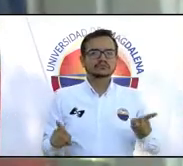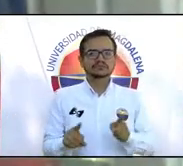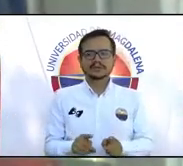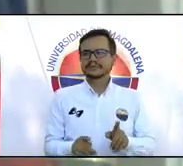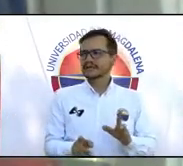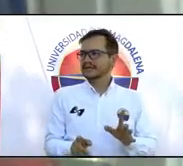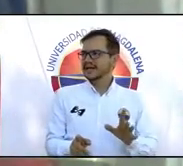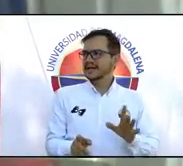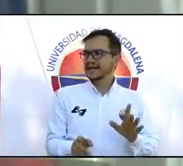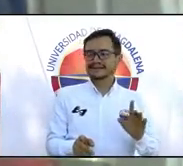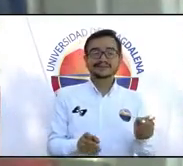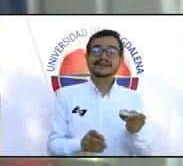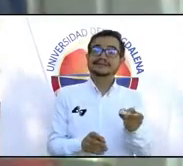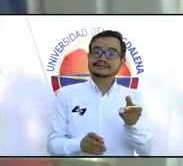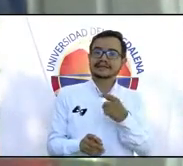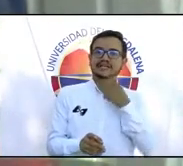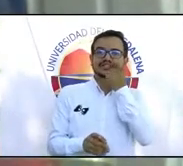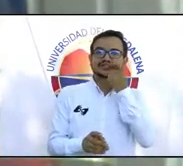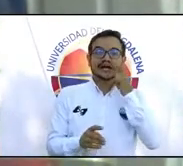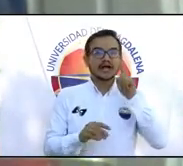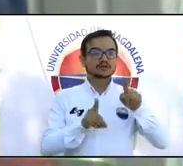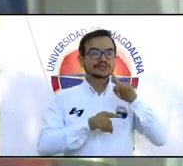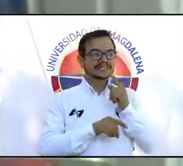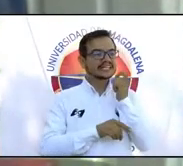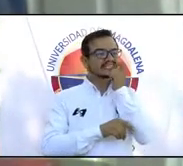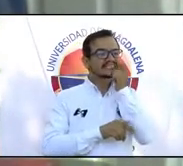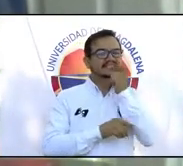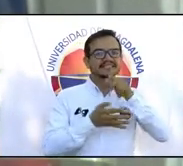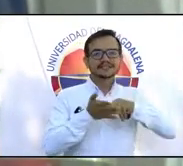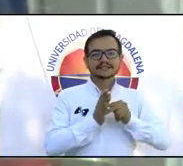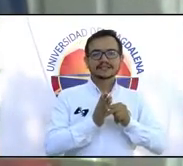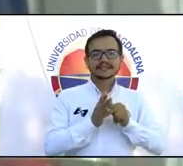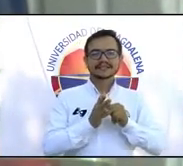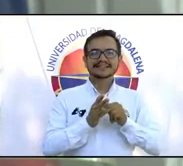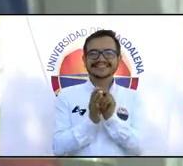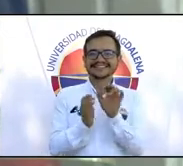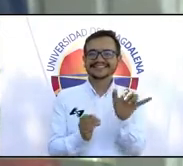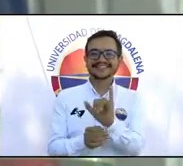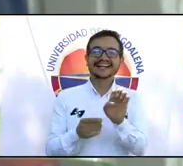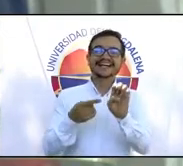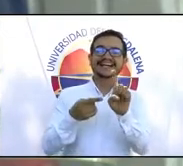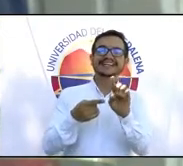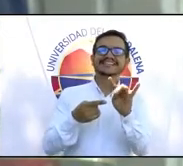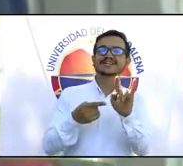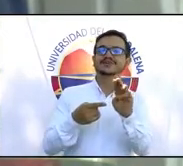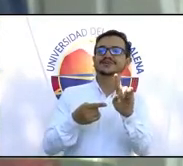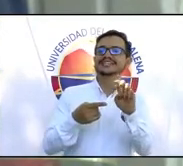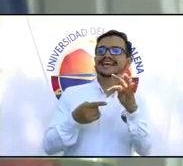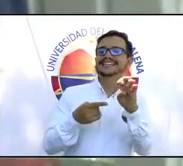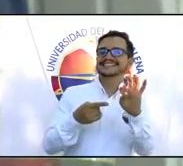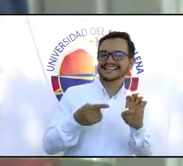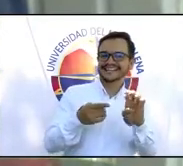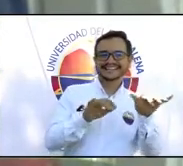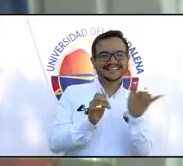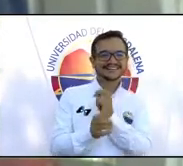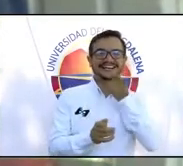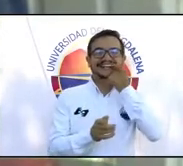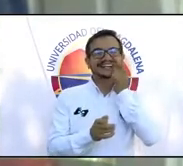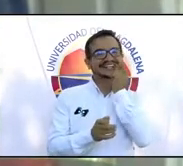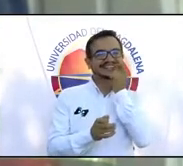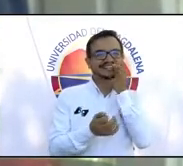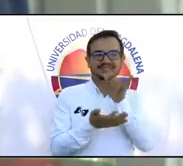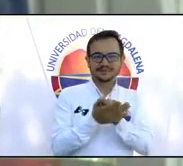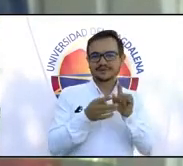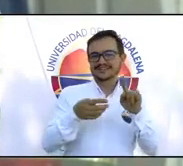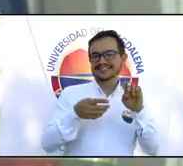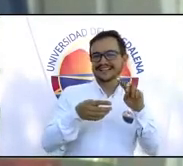de odontólogos, ¿no? Que cuando estudias odontología eres un estudiante. A nuestros estudiantes de odontología, un poco lentos